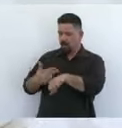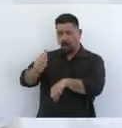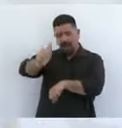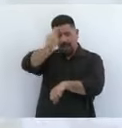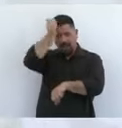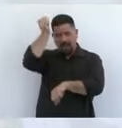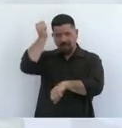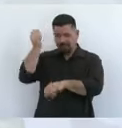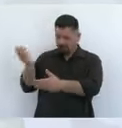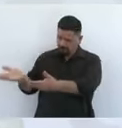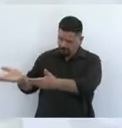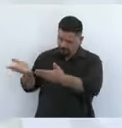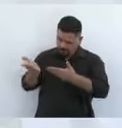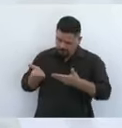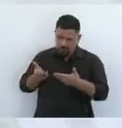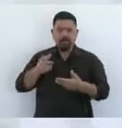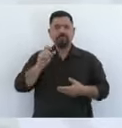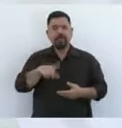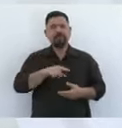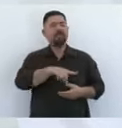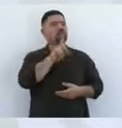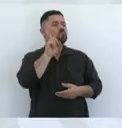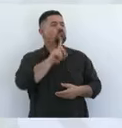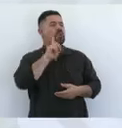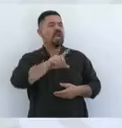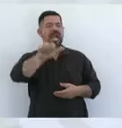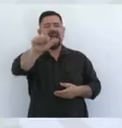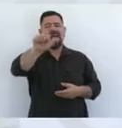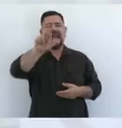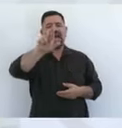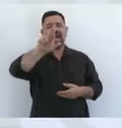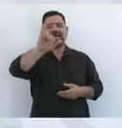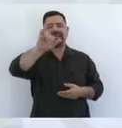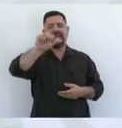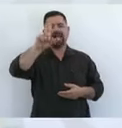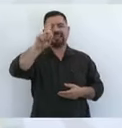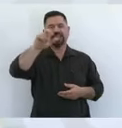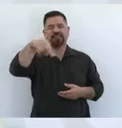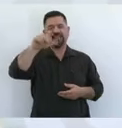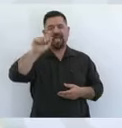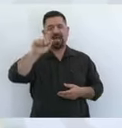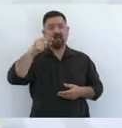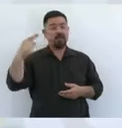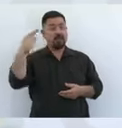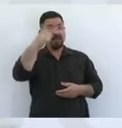y también Ariana visitó los municipios de Chihuahua.